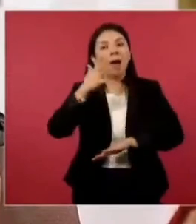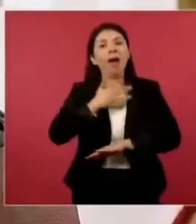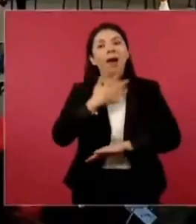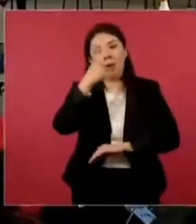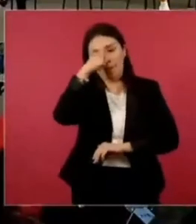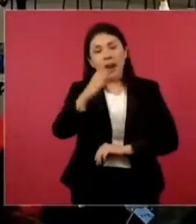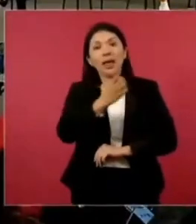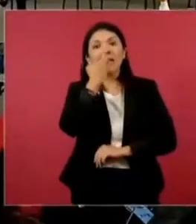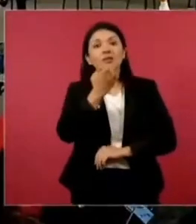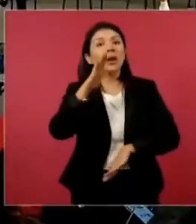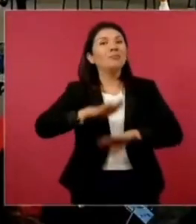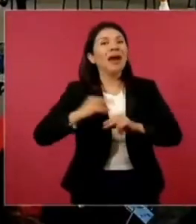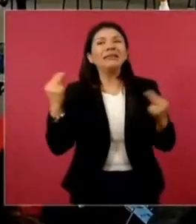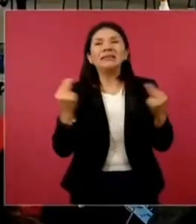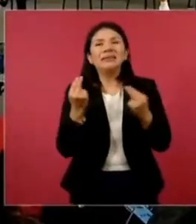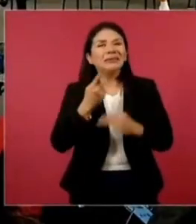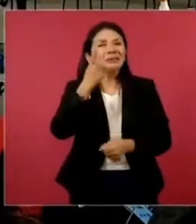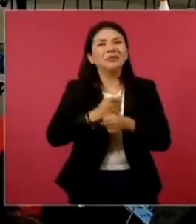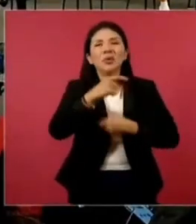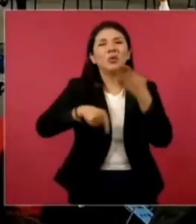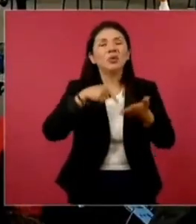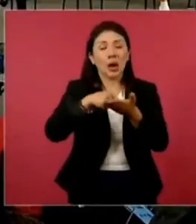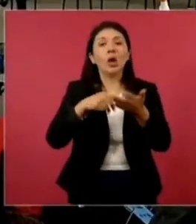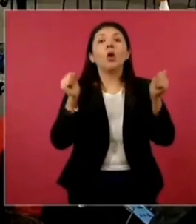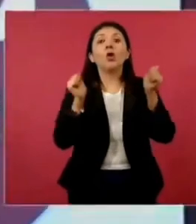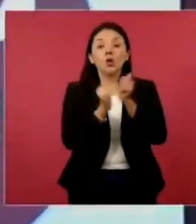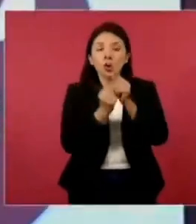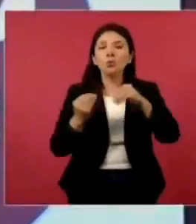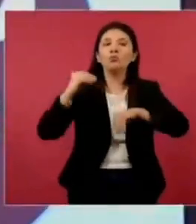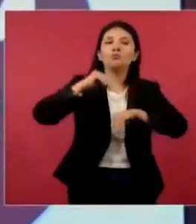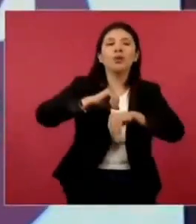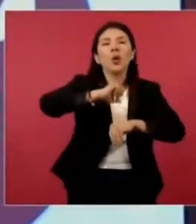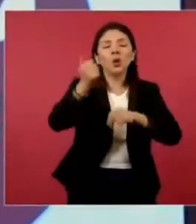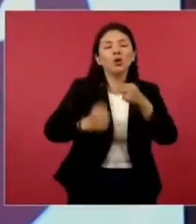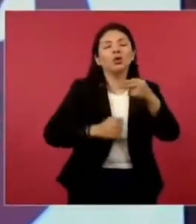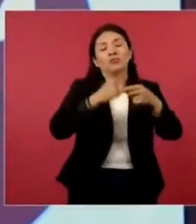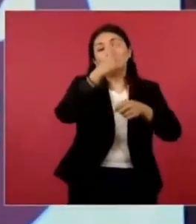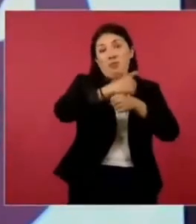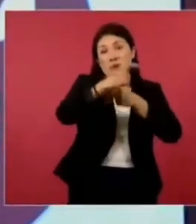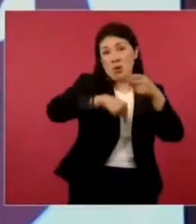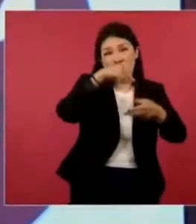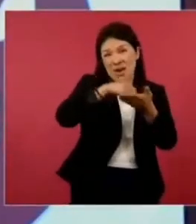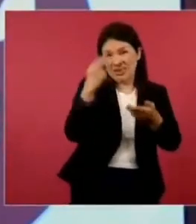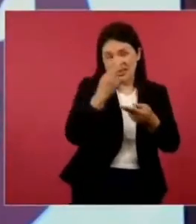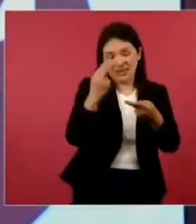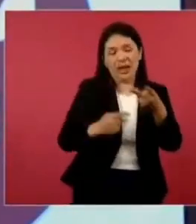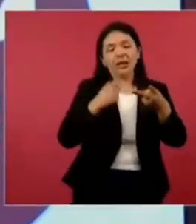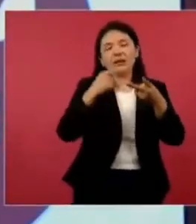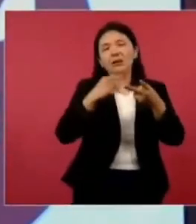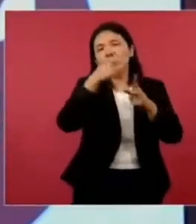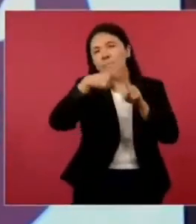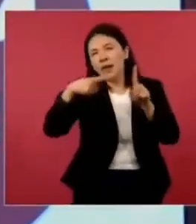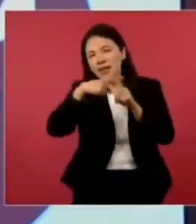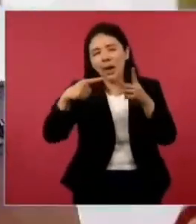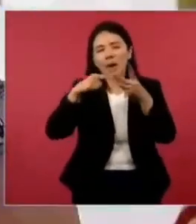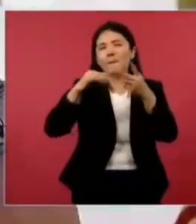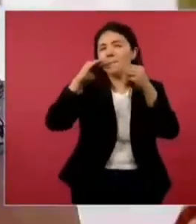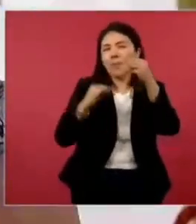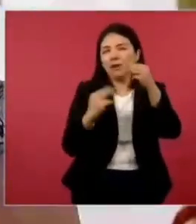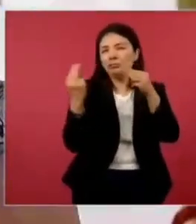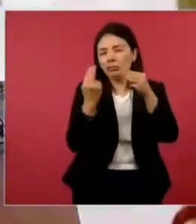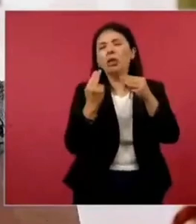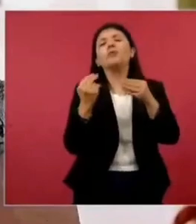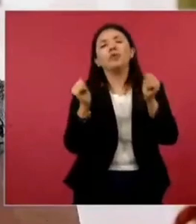las escuelas prioritarias. Añadimos las escuelas de media y baja marginación, haciendo una suma no